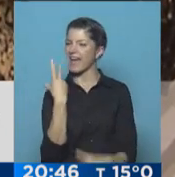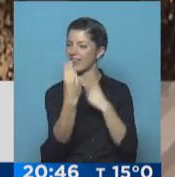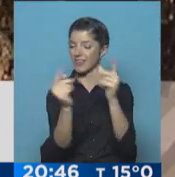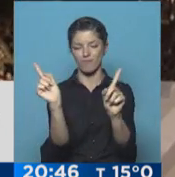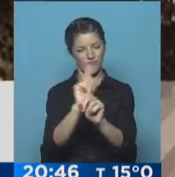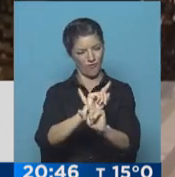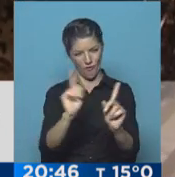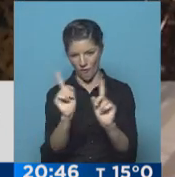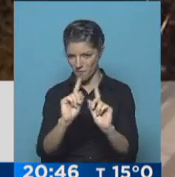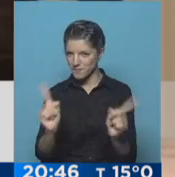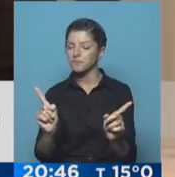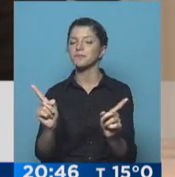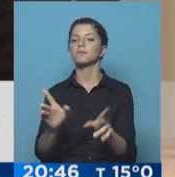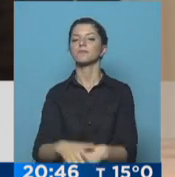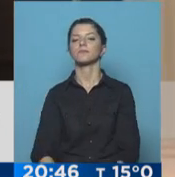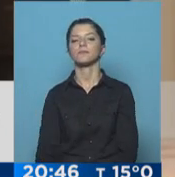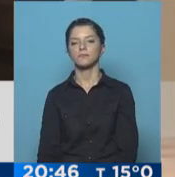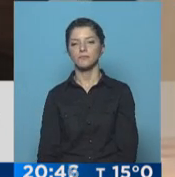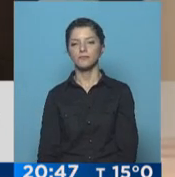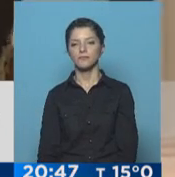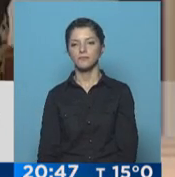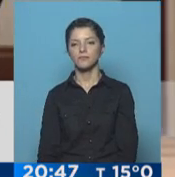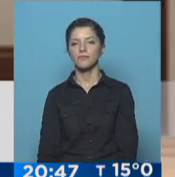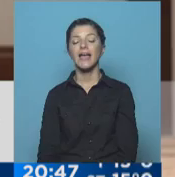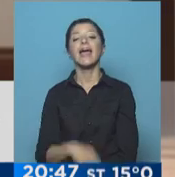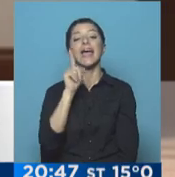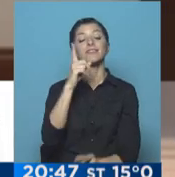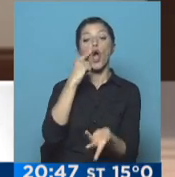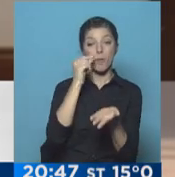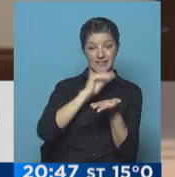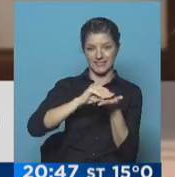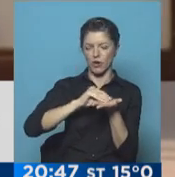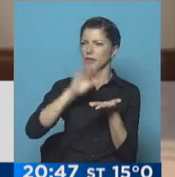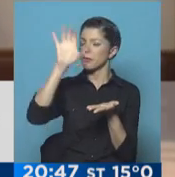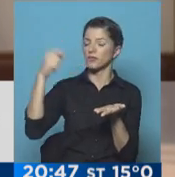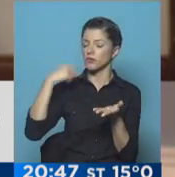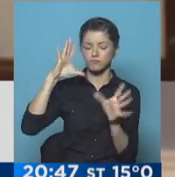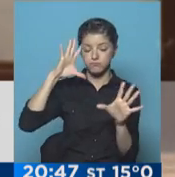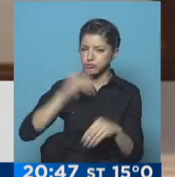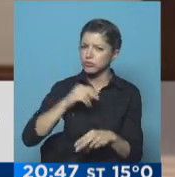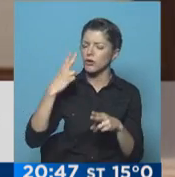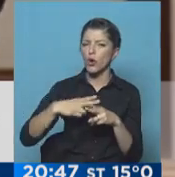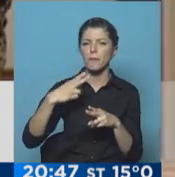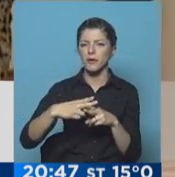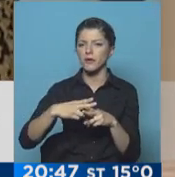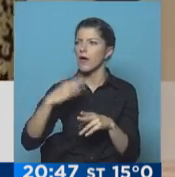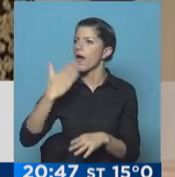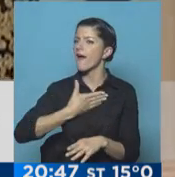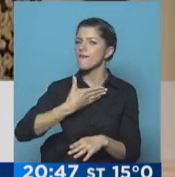No es su verdadero trabajo. Ese senador provincial, que no recuerdo el nombre,